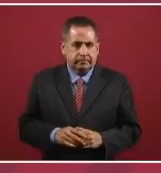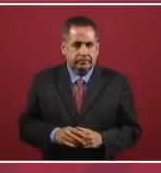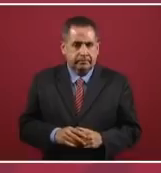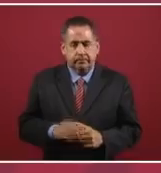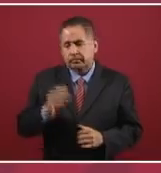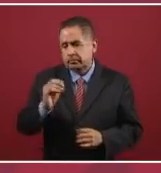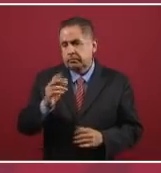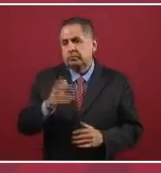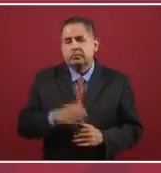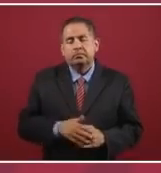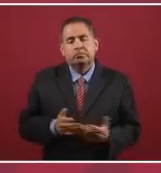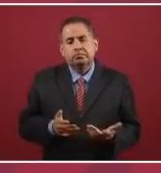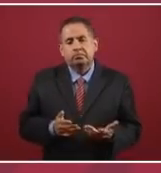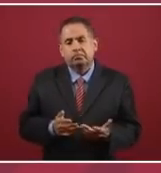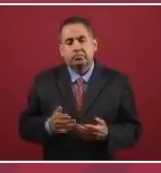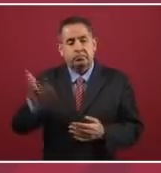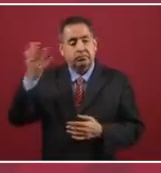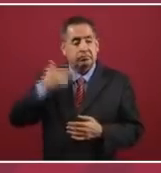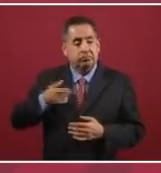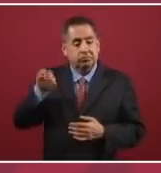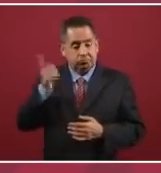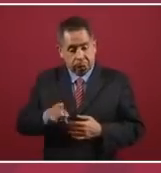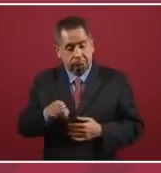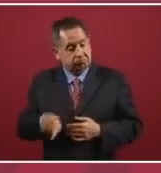O la consigna, ¿no?,